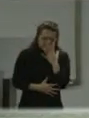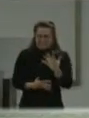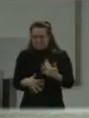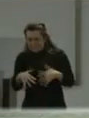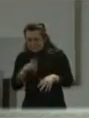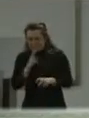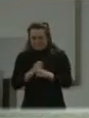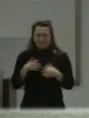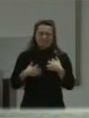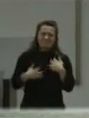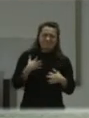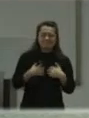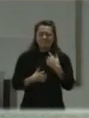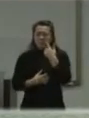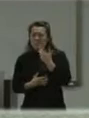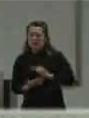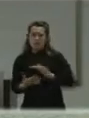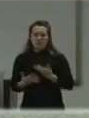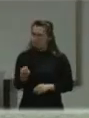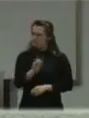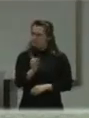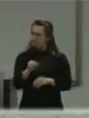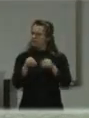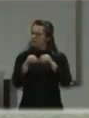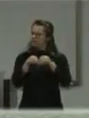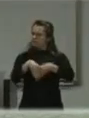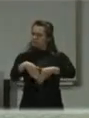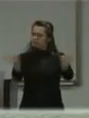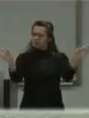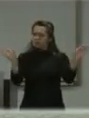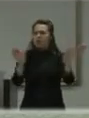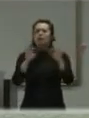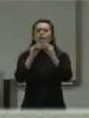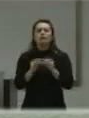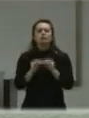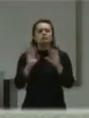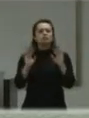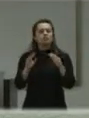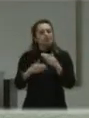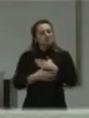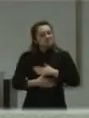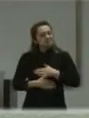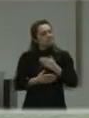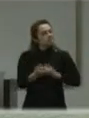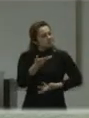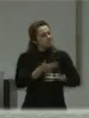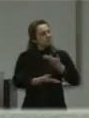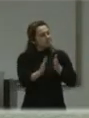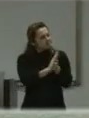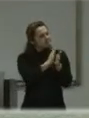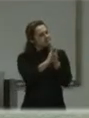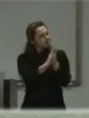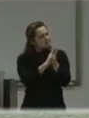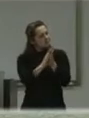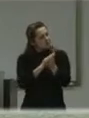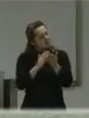ni tanto temor a los padres de familia sino que puede ser una forma muy menstruada